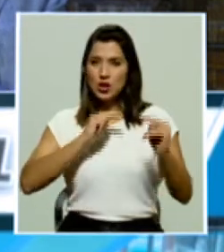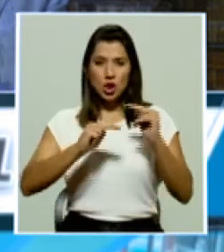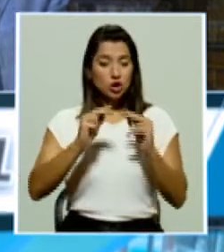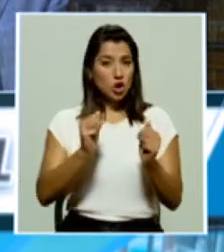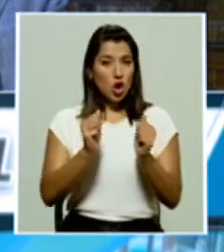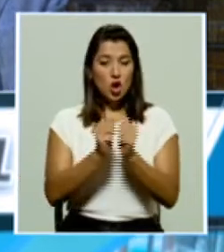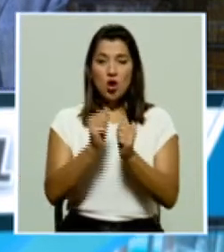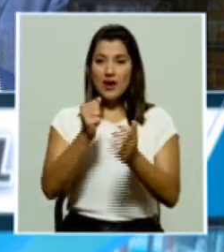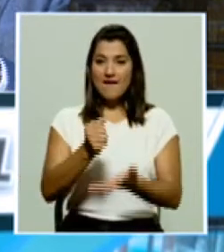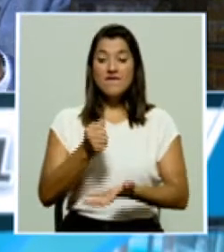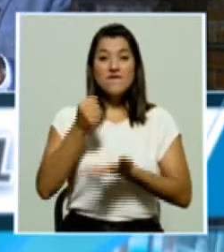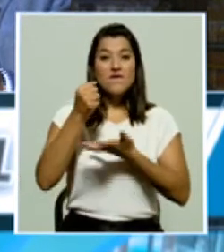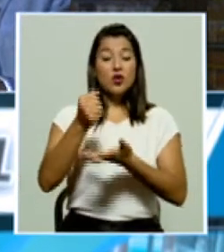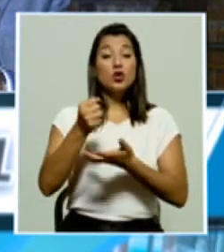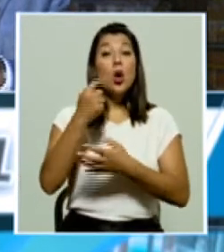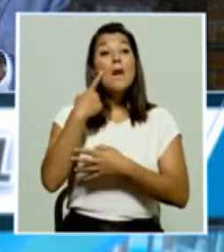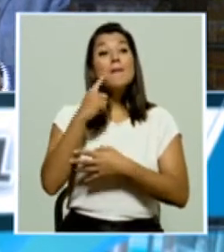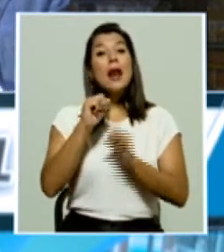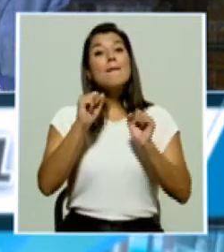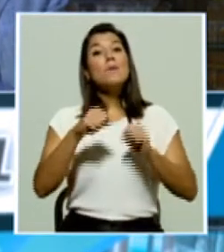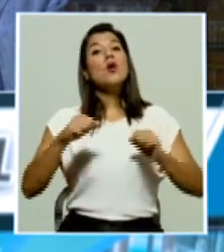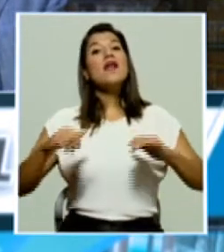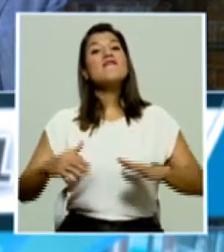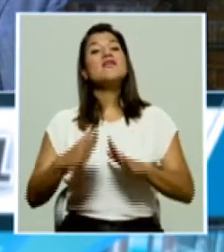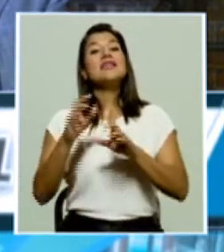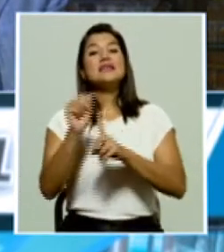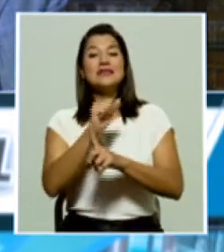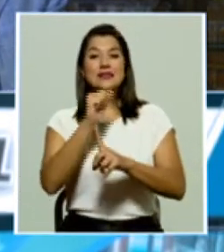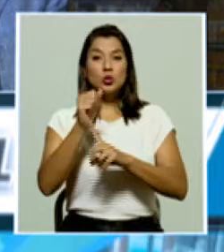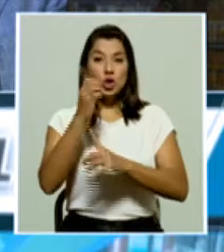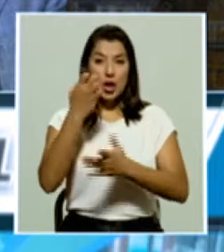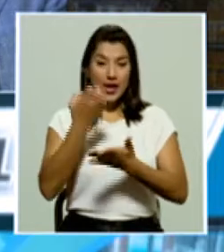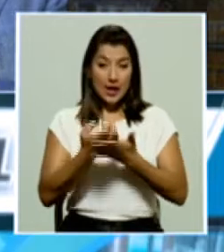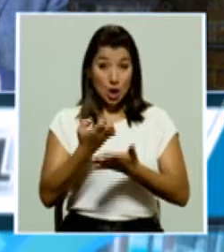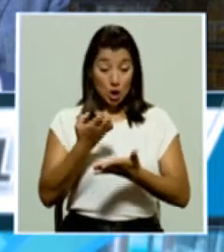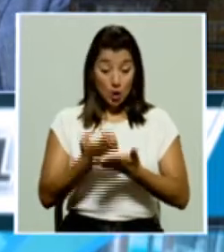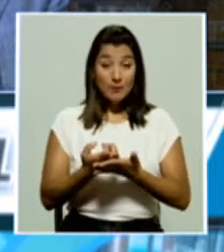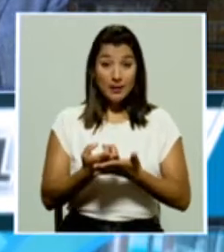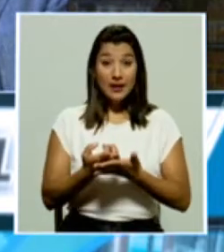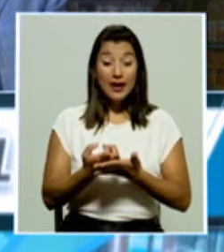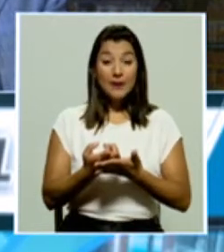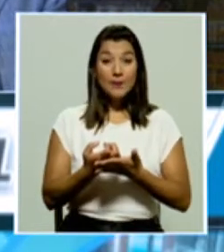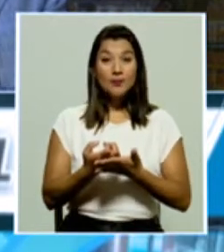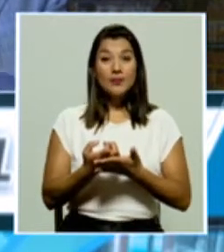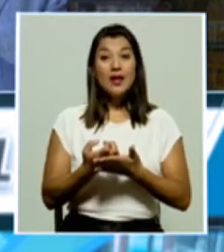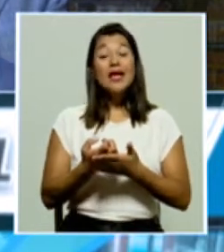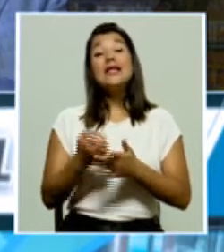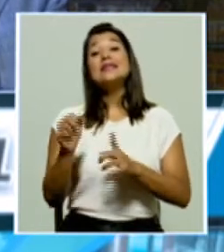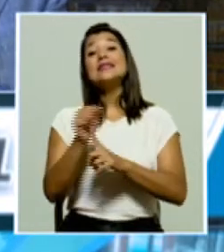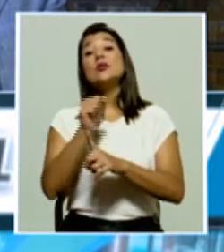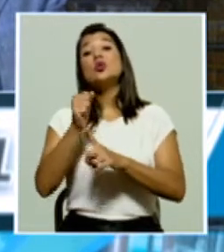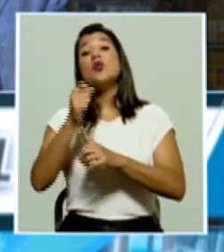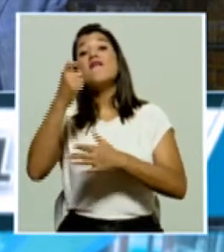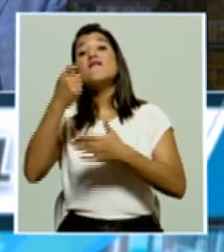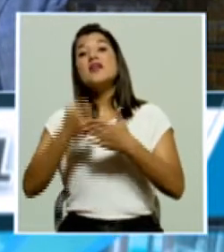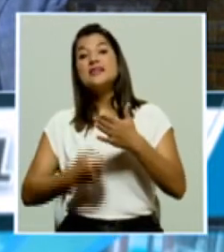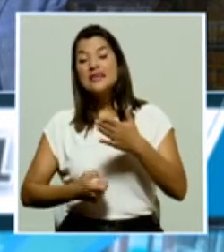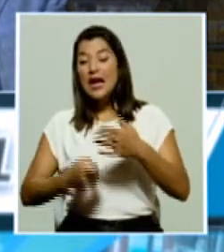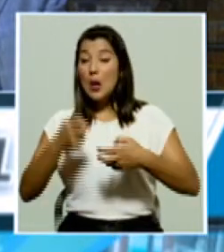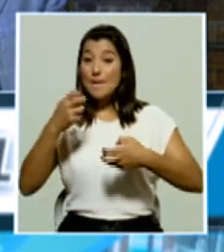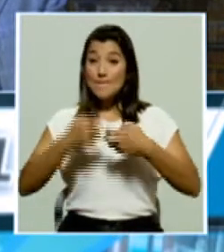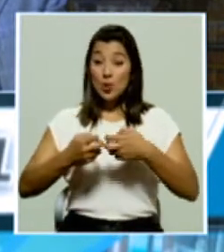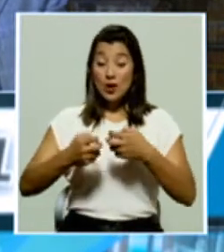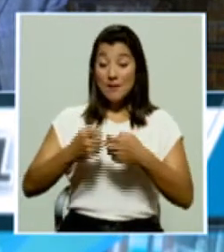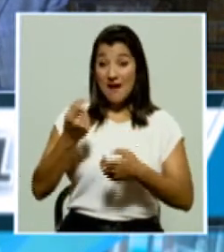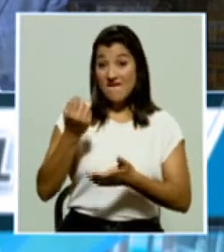fondo para enfrentar la crisis económica, la crisis fiscal, la crisis de las